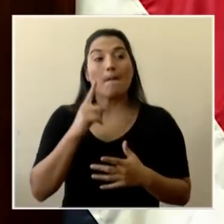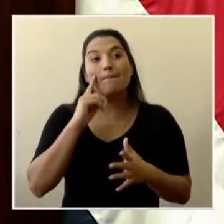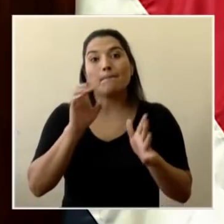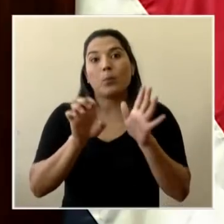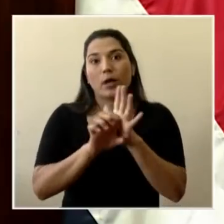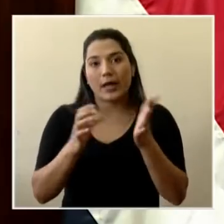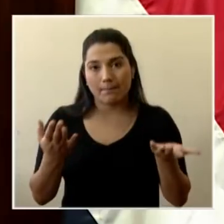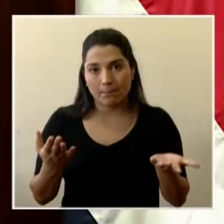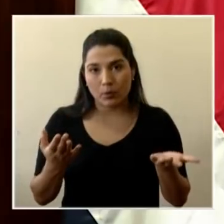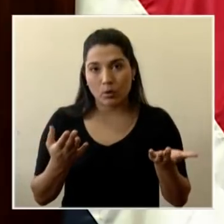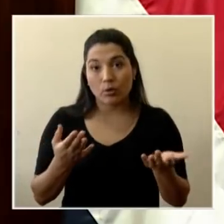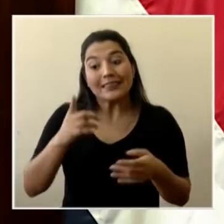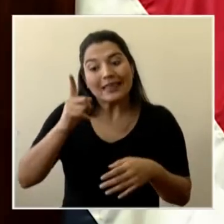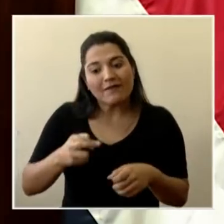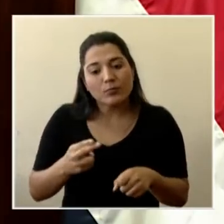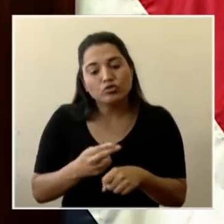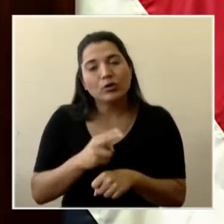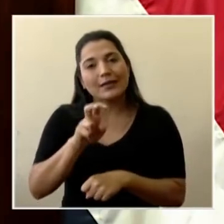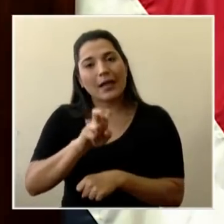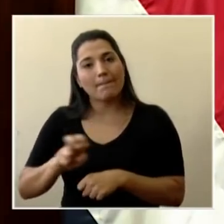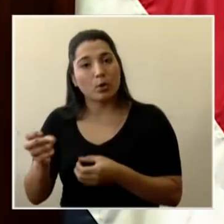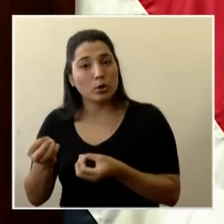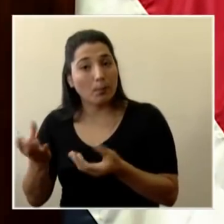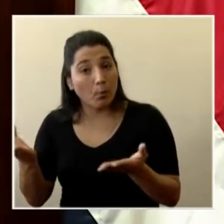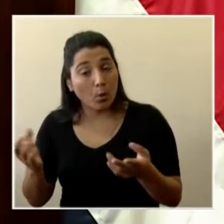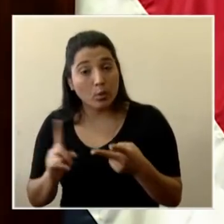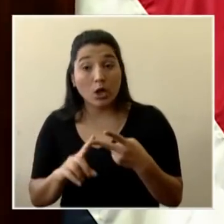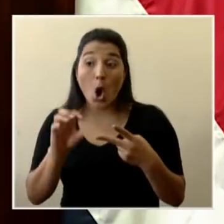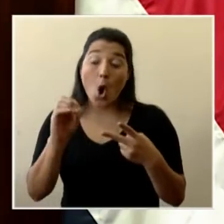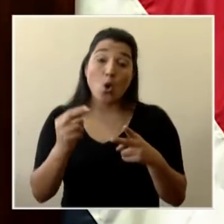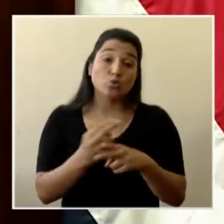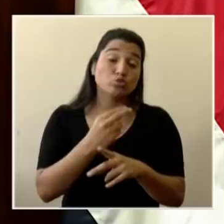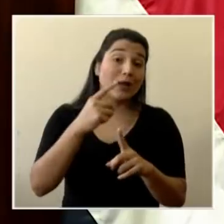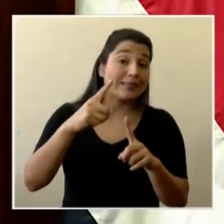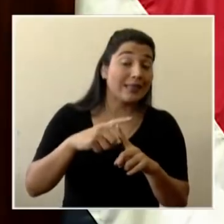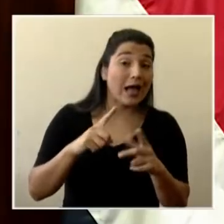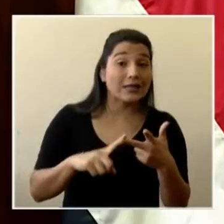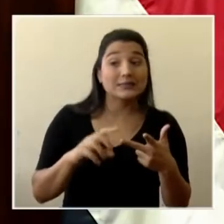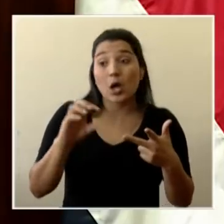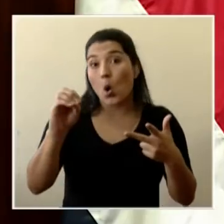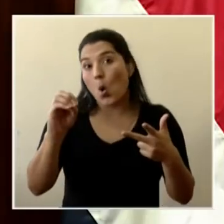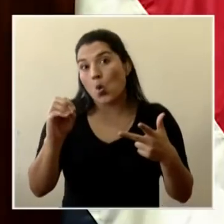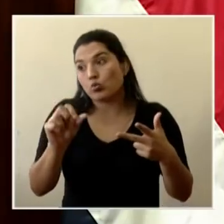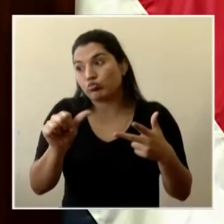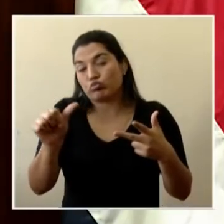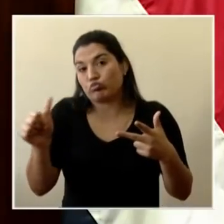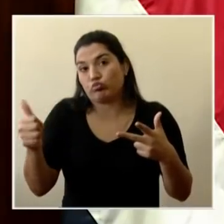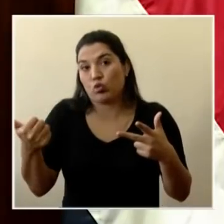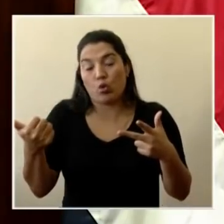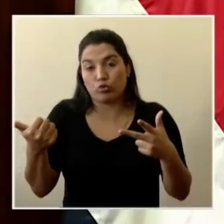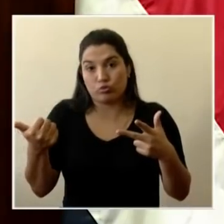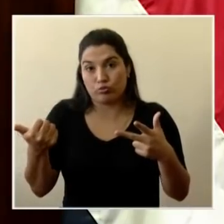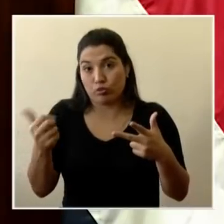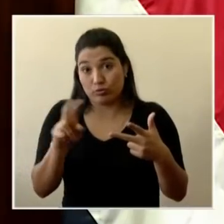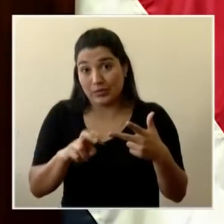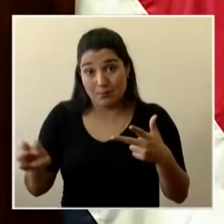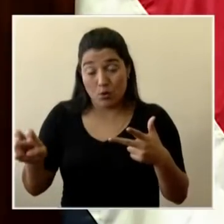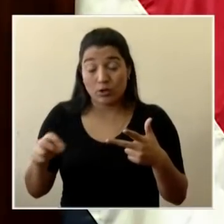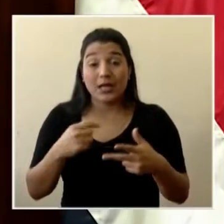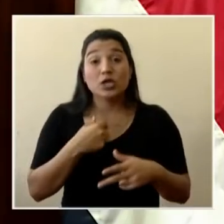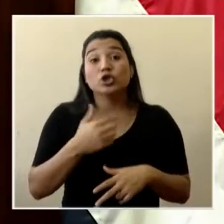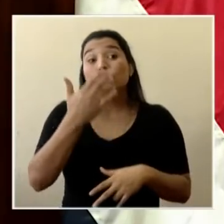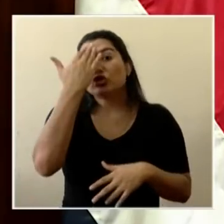ejemplo, utilizar transporte público, utilizar taxis o utilizar alguna otra medida. Yo sé